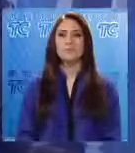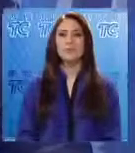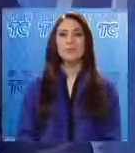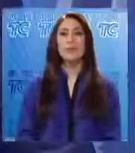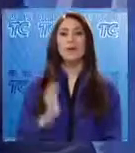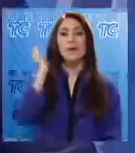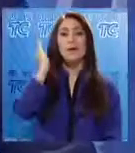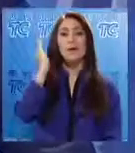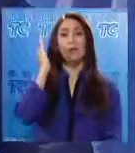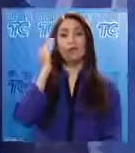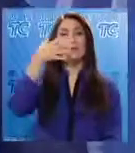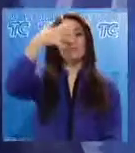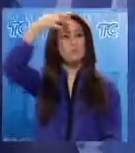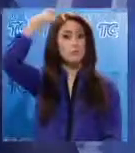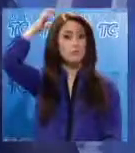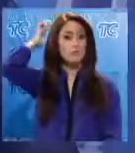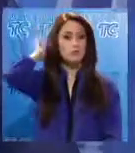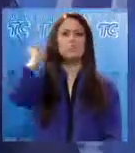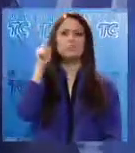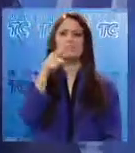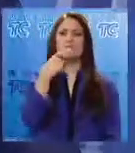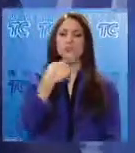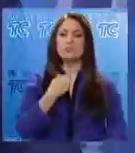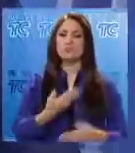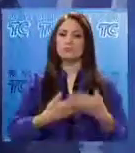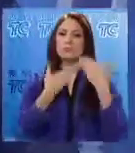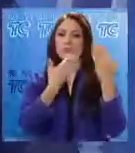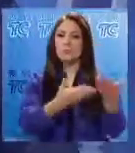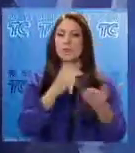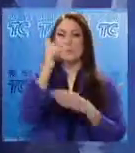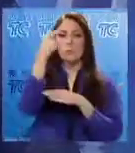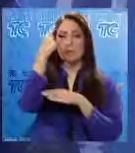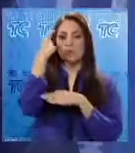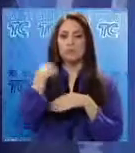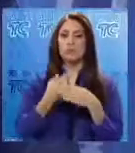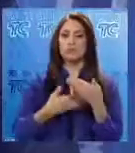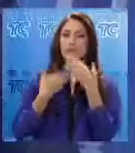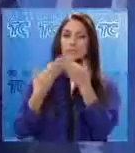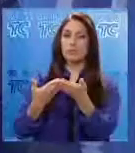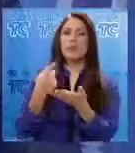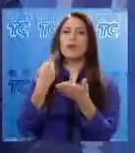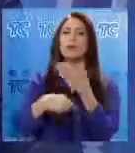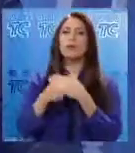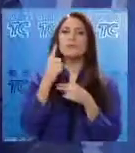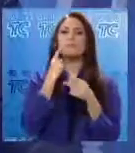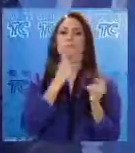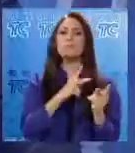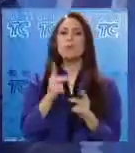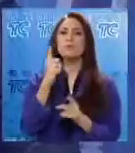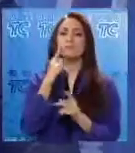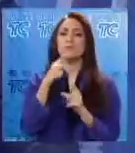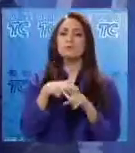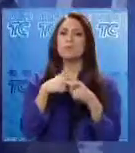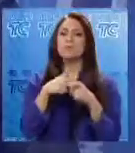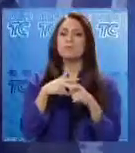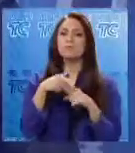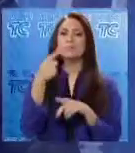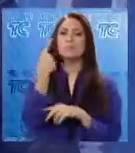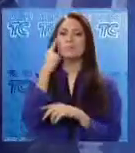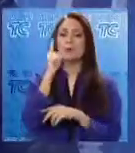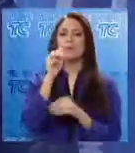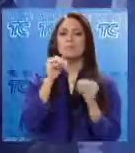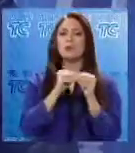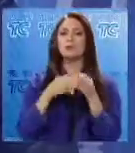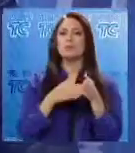El alcalde de Quito, Mauricio Rodas, anunció que presentará una propuesta al gobierno nacional en la que planteará un mecanismo para financiar el costo total del